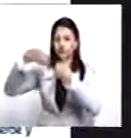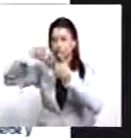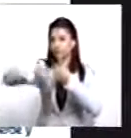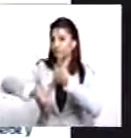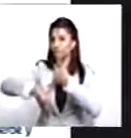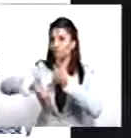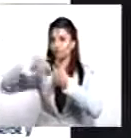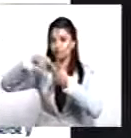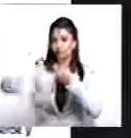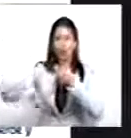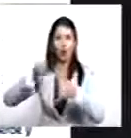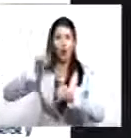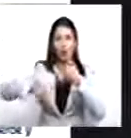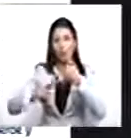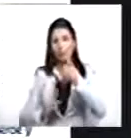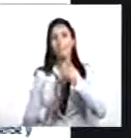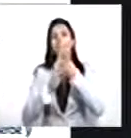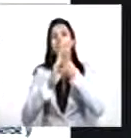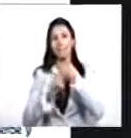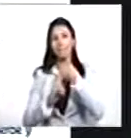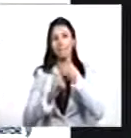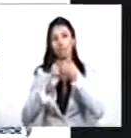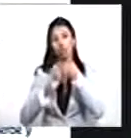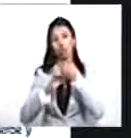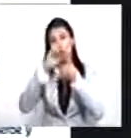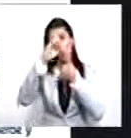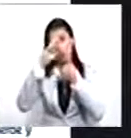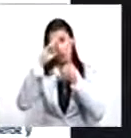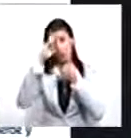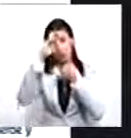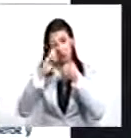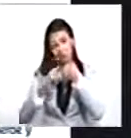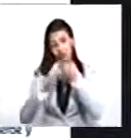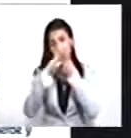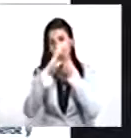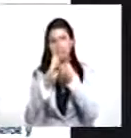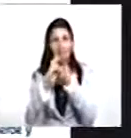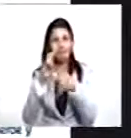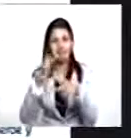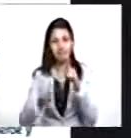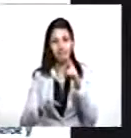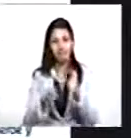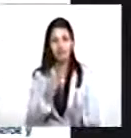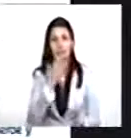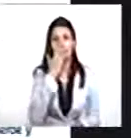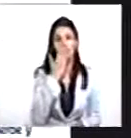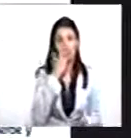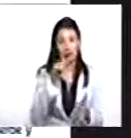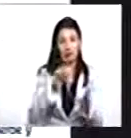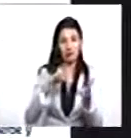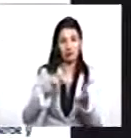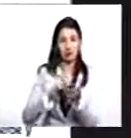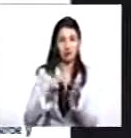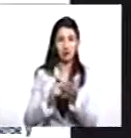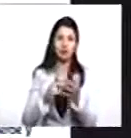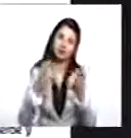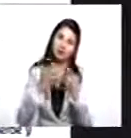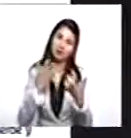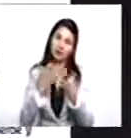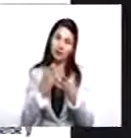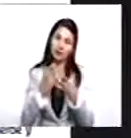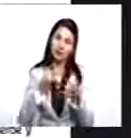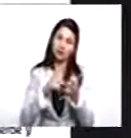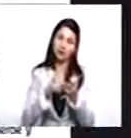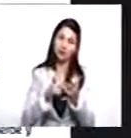no pueden ir hacia el norte. Entonces, al ser el mercado, lógicamente, de gas un sistema marginalista,